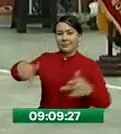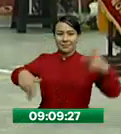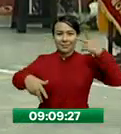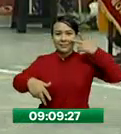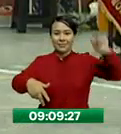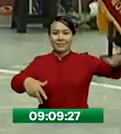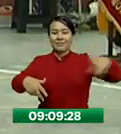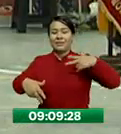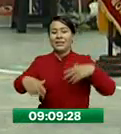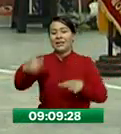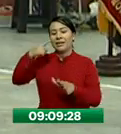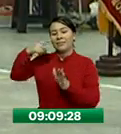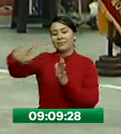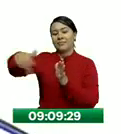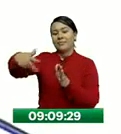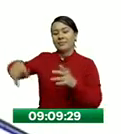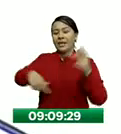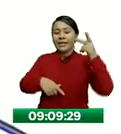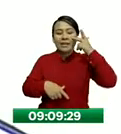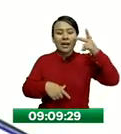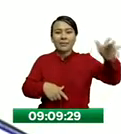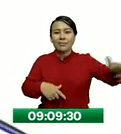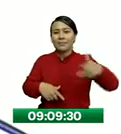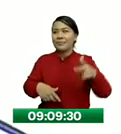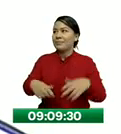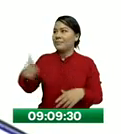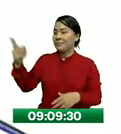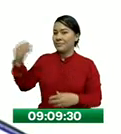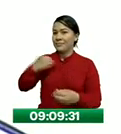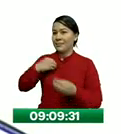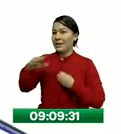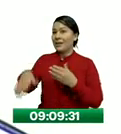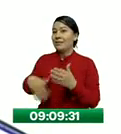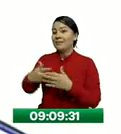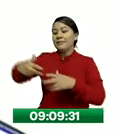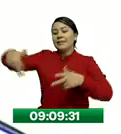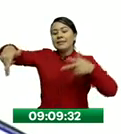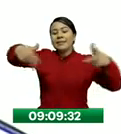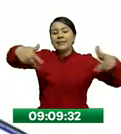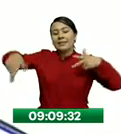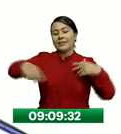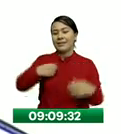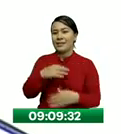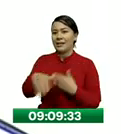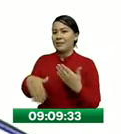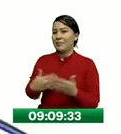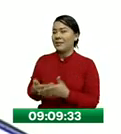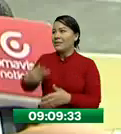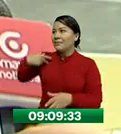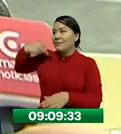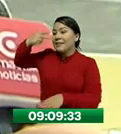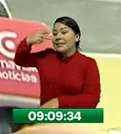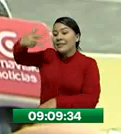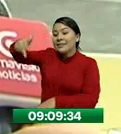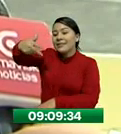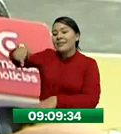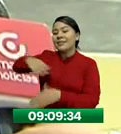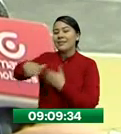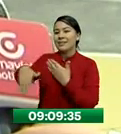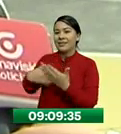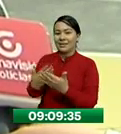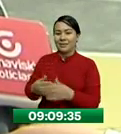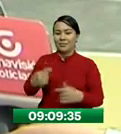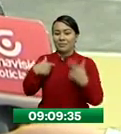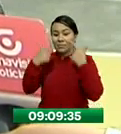mismos se divisan por medio de las cámaras el sector. Antes de que estén las cámaras, andábamos un poquito asustados porque los robos